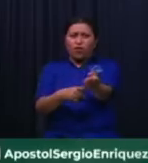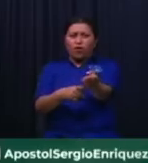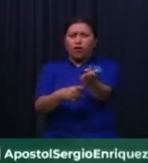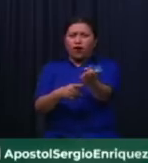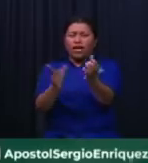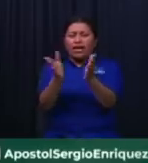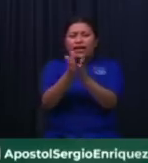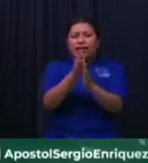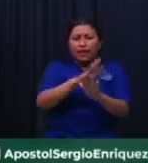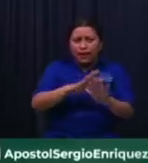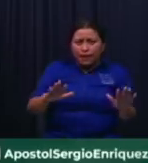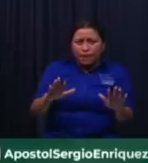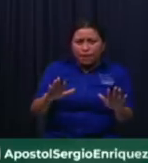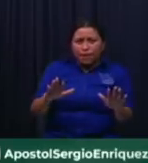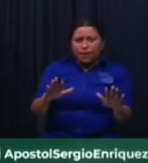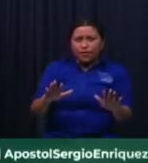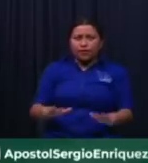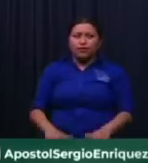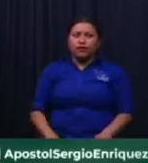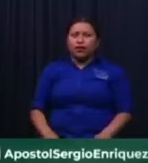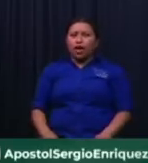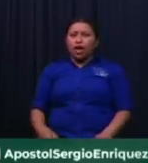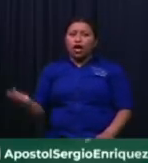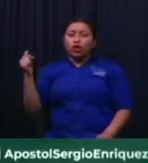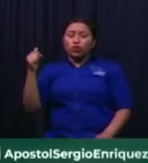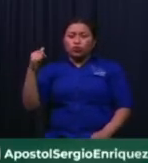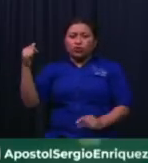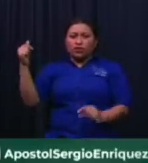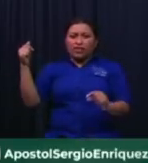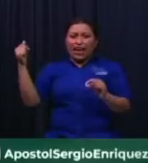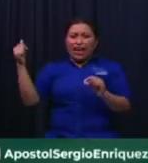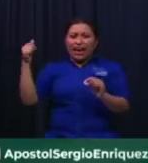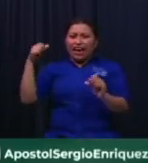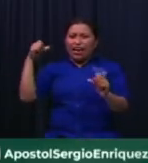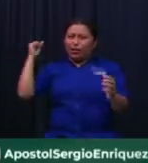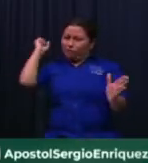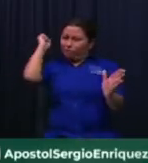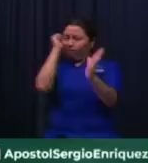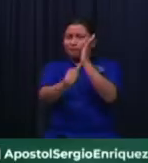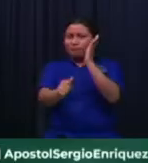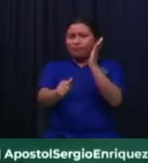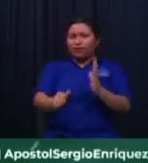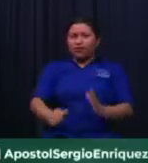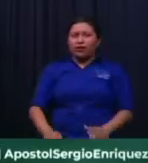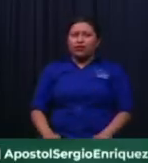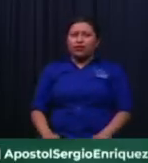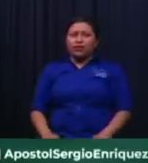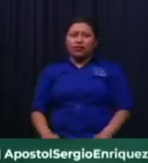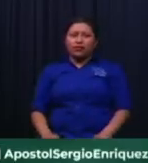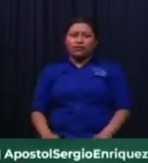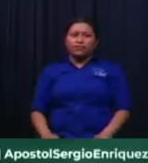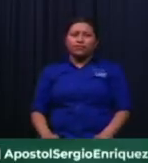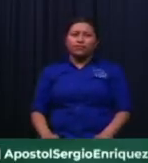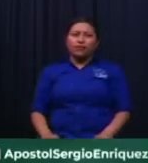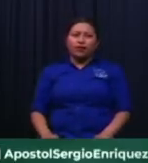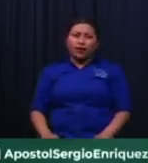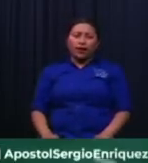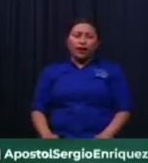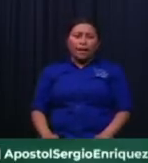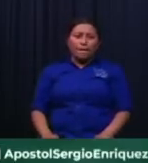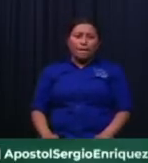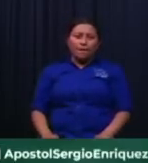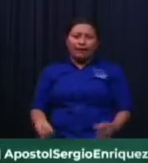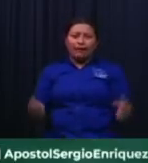dará muerte. Es un asesino. El vengador de sangre dará muerte al asesino cuando no se encuentre con